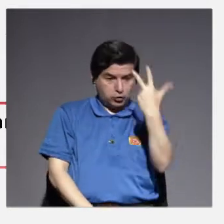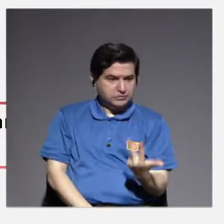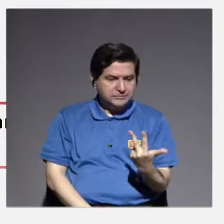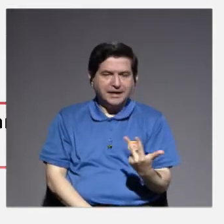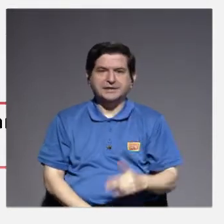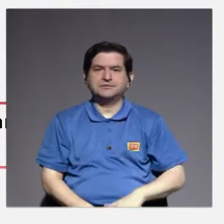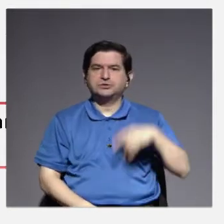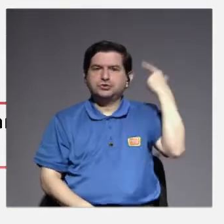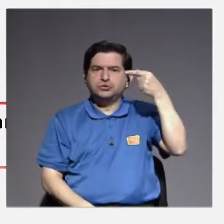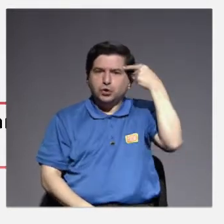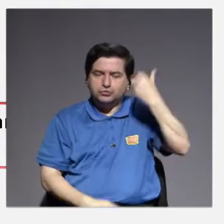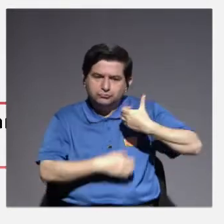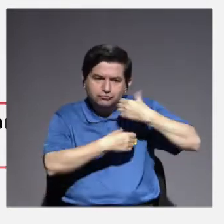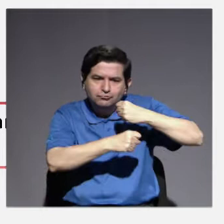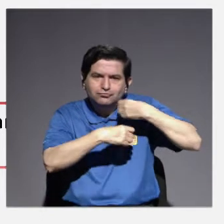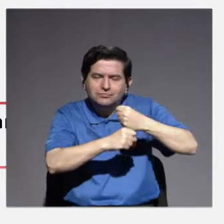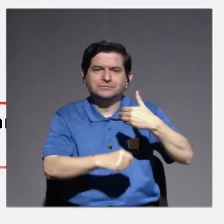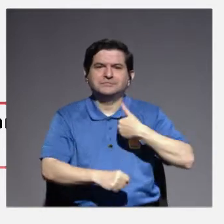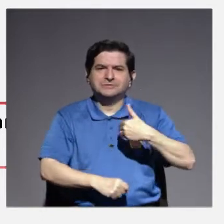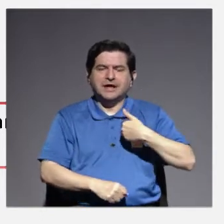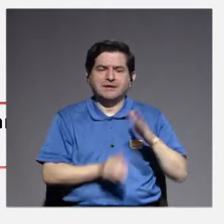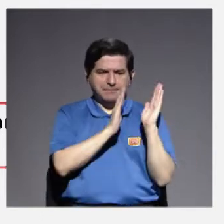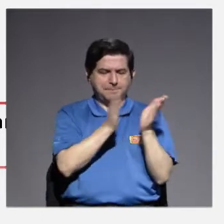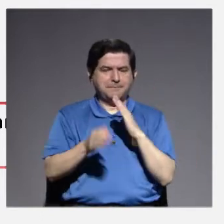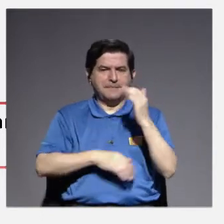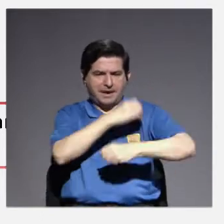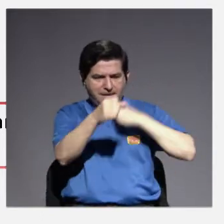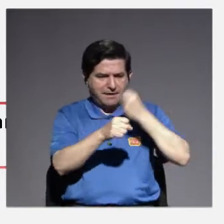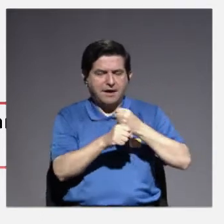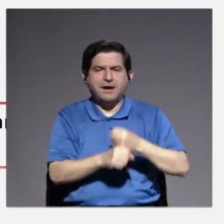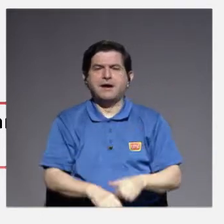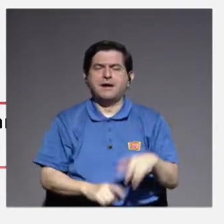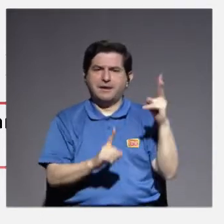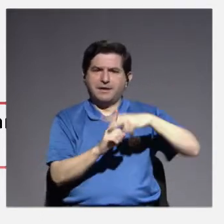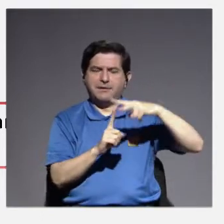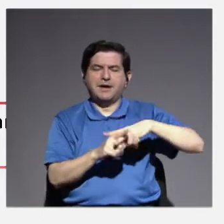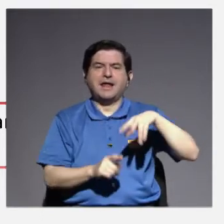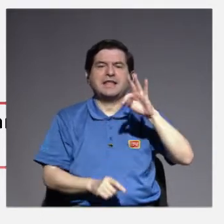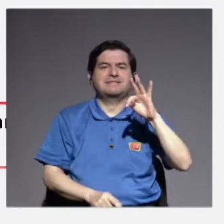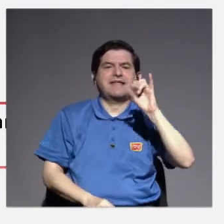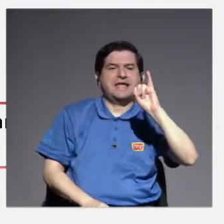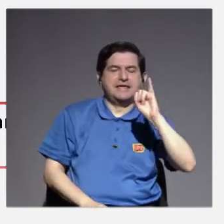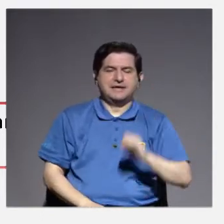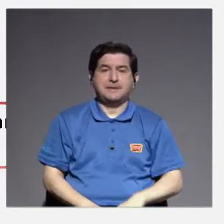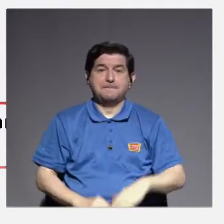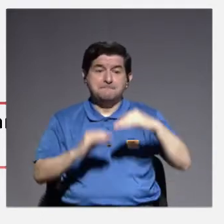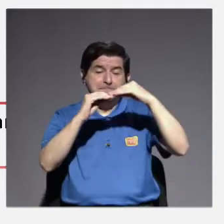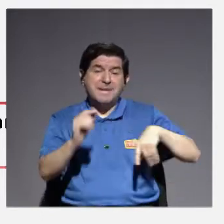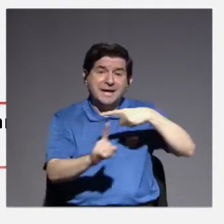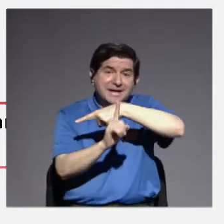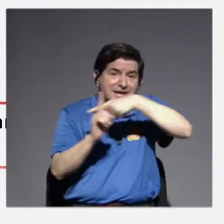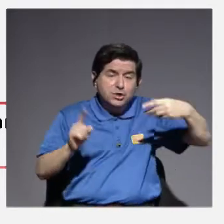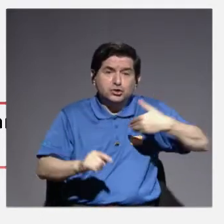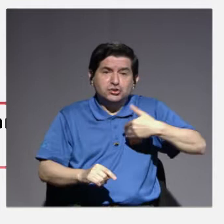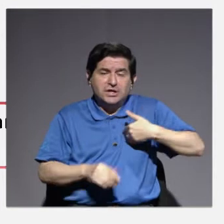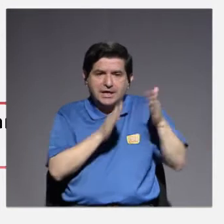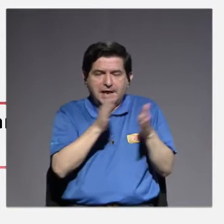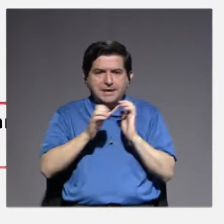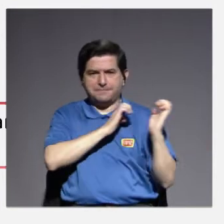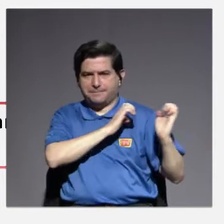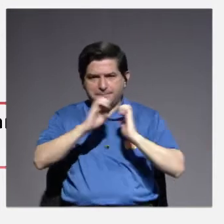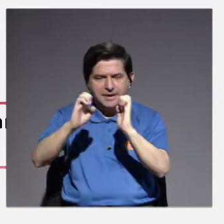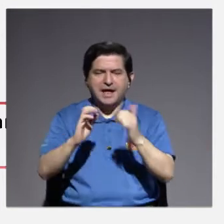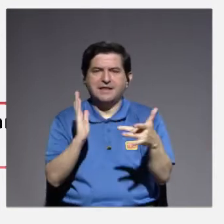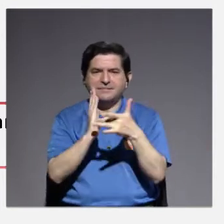partes de los gobiernos locales tienen un plan anual operativo del área de TI, y menos de la mitad tiene un plan estratégico